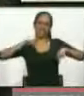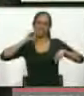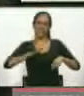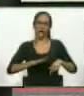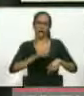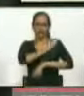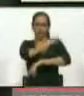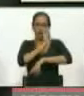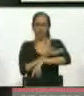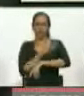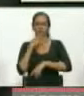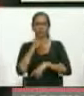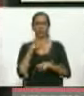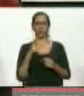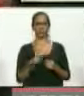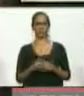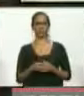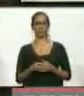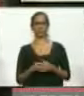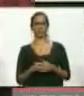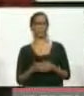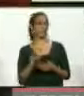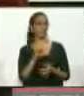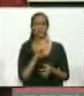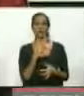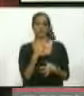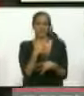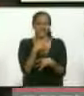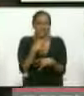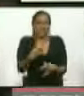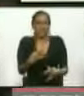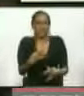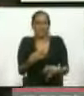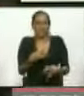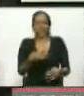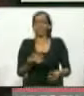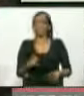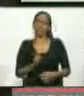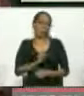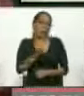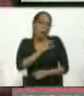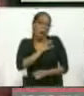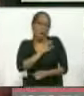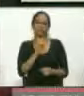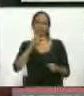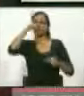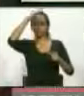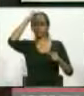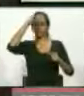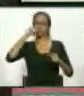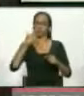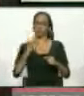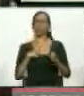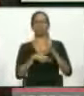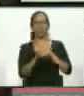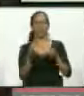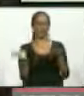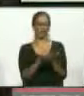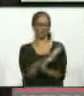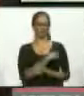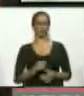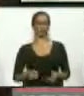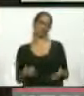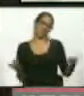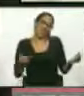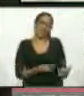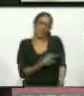fuerzas políticas y no nos interesa ni en el origen ni nos intimida que dore al tram dicen vamos a arrasar a hermanos nosotros